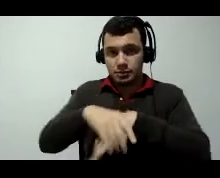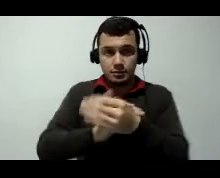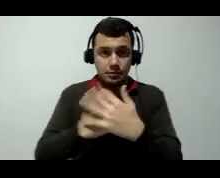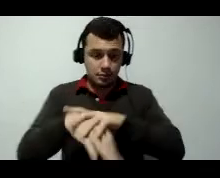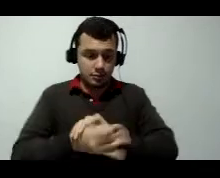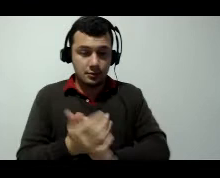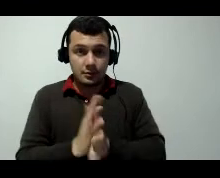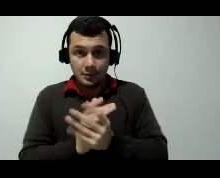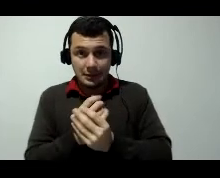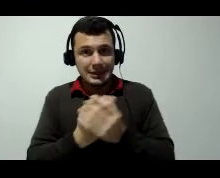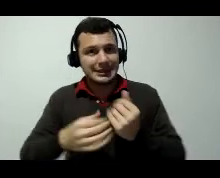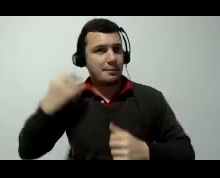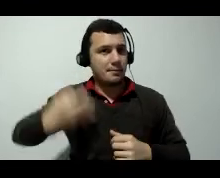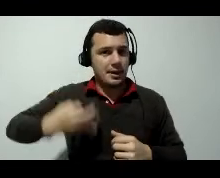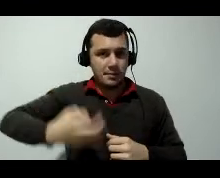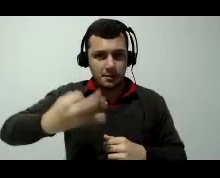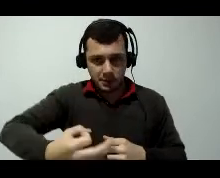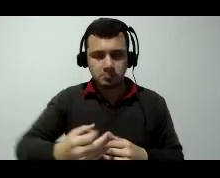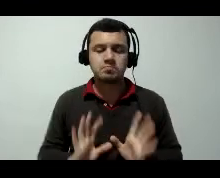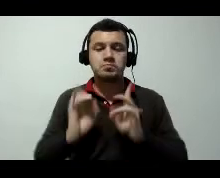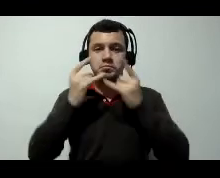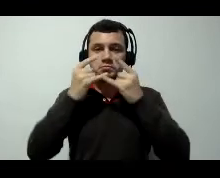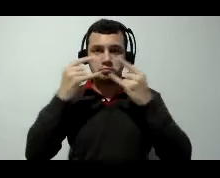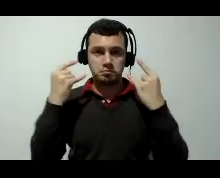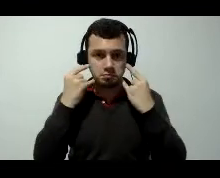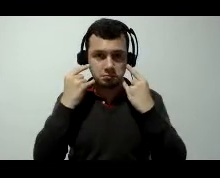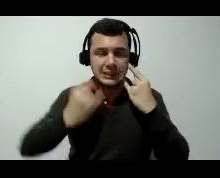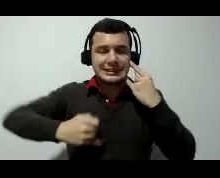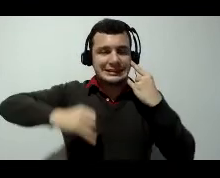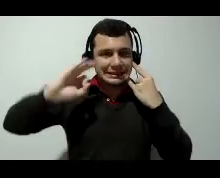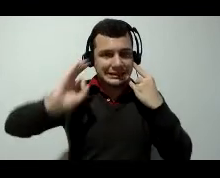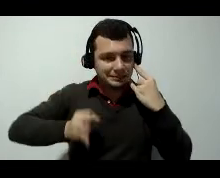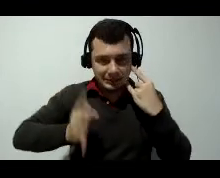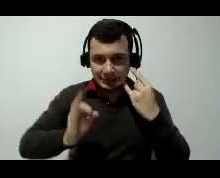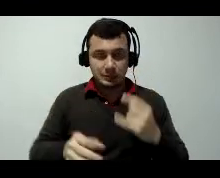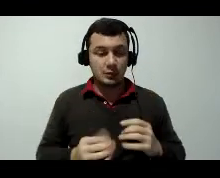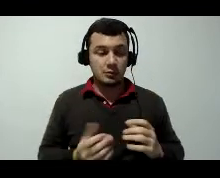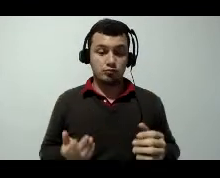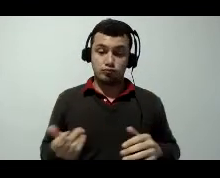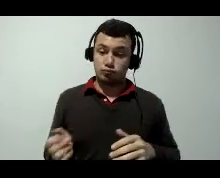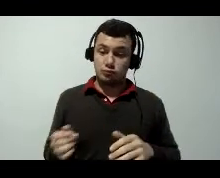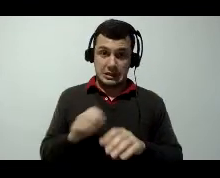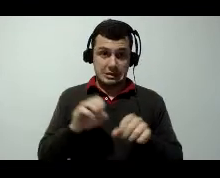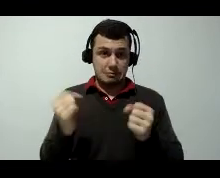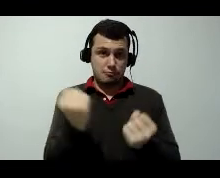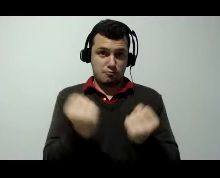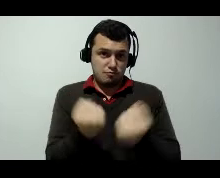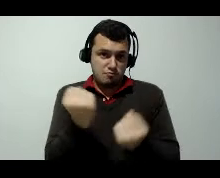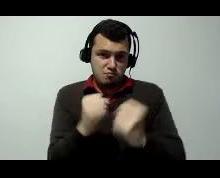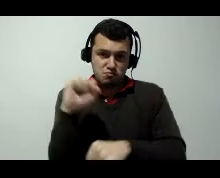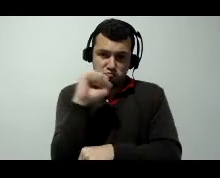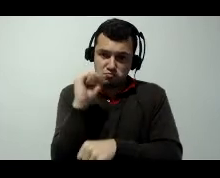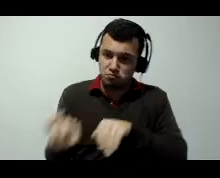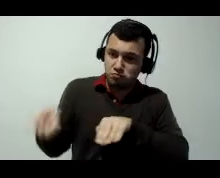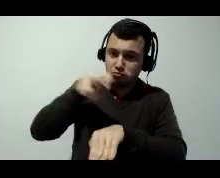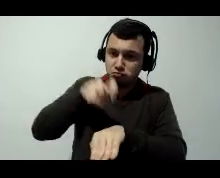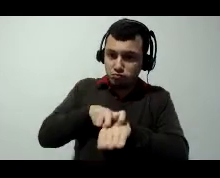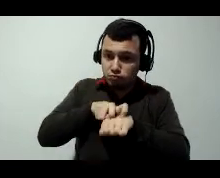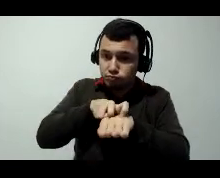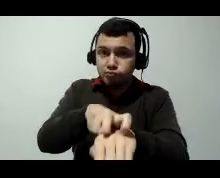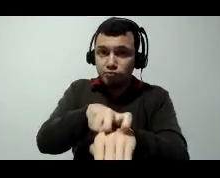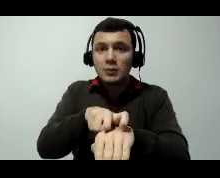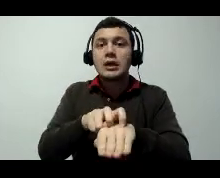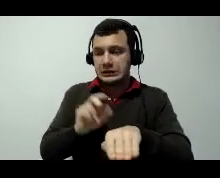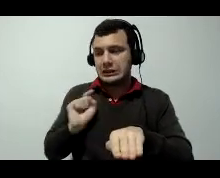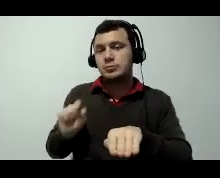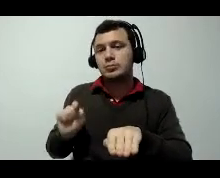tiene que utilizar en todos los traslados. Si durante el traslado se van a realizar procedimientos con generación de aerosoles, entonces ya no va a